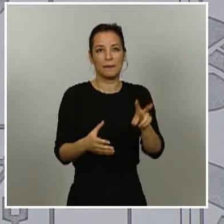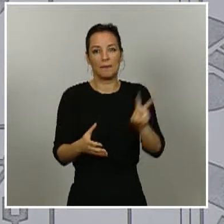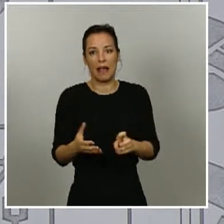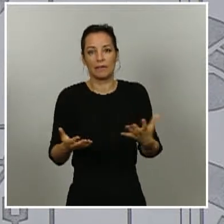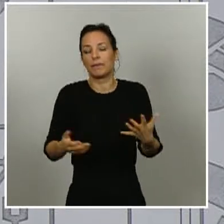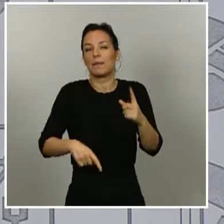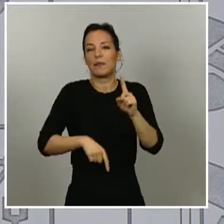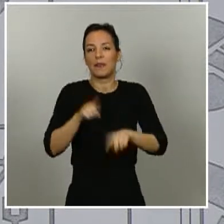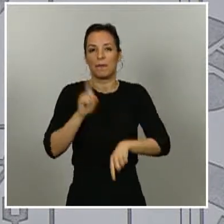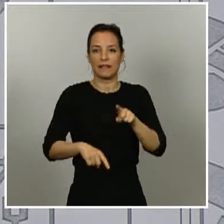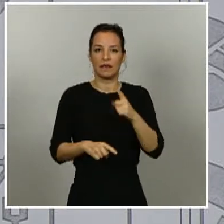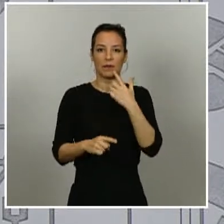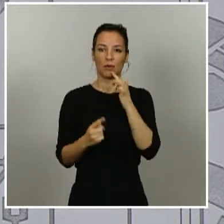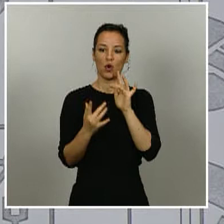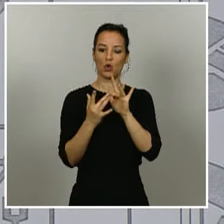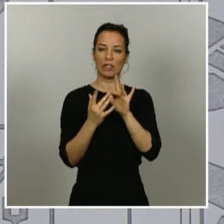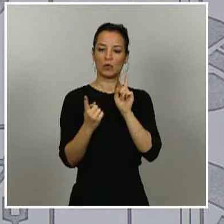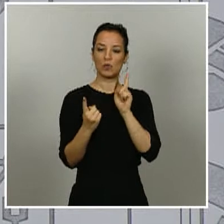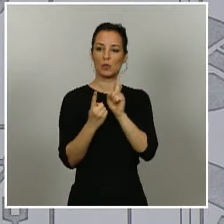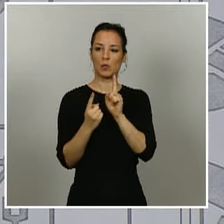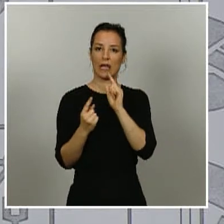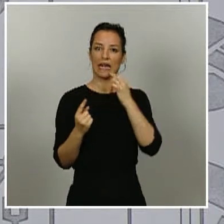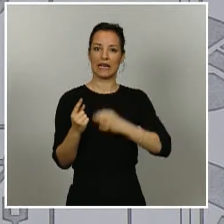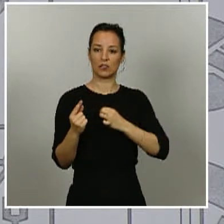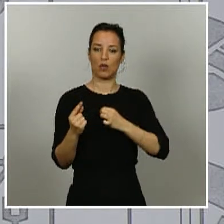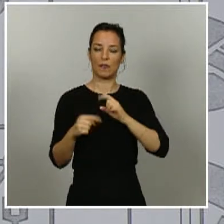Todos sabemos, progresivamente hemos ido aprendiendo con